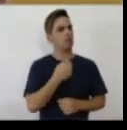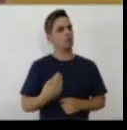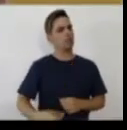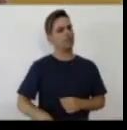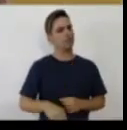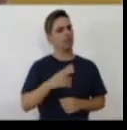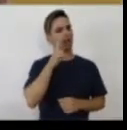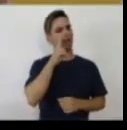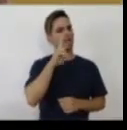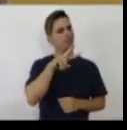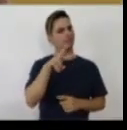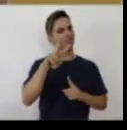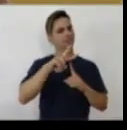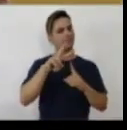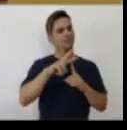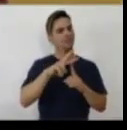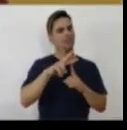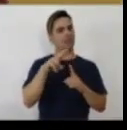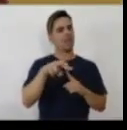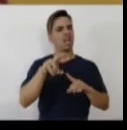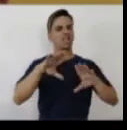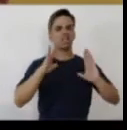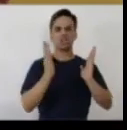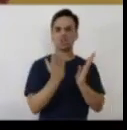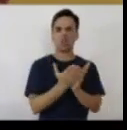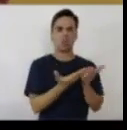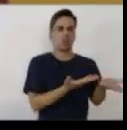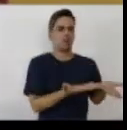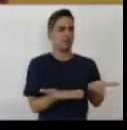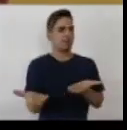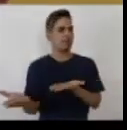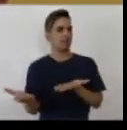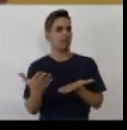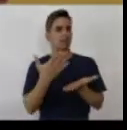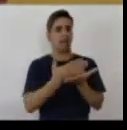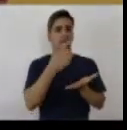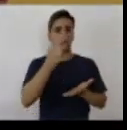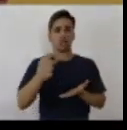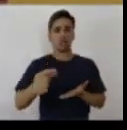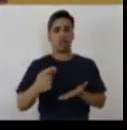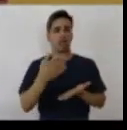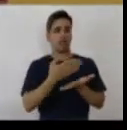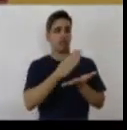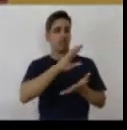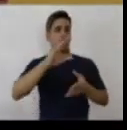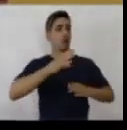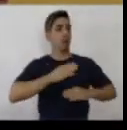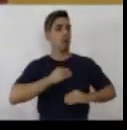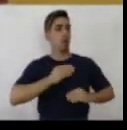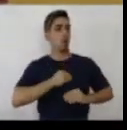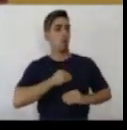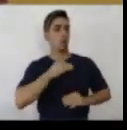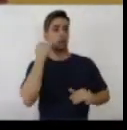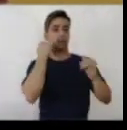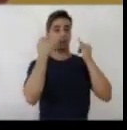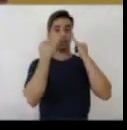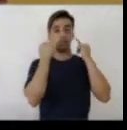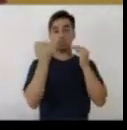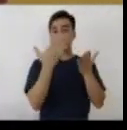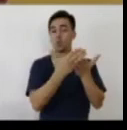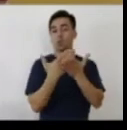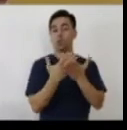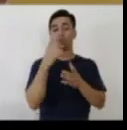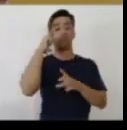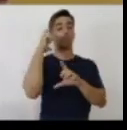quiero aprovechar la oportunidad para convocar a todos los estudiantes de las escuelas pedagógicas interesados